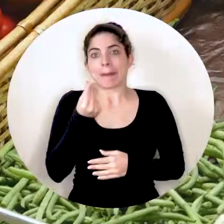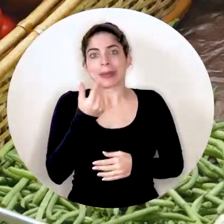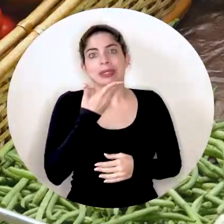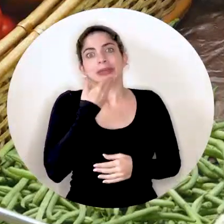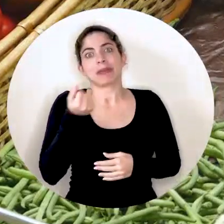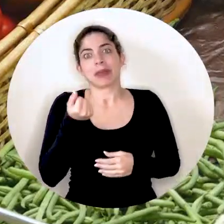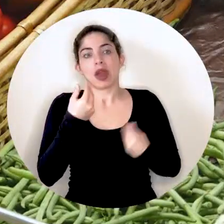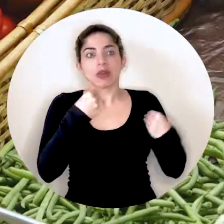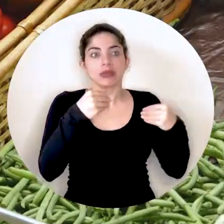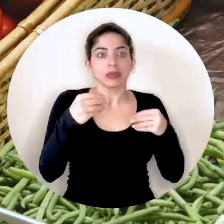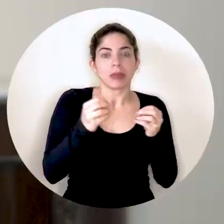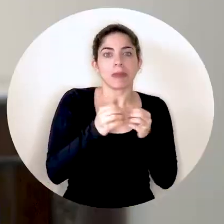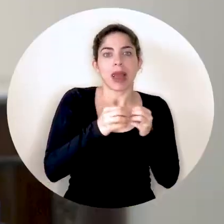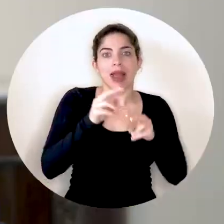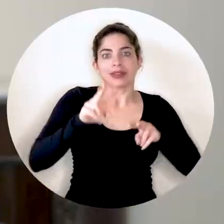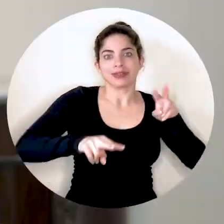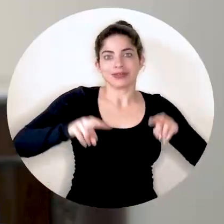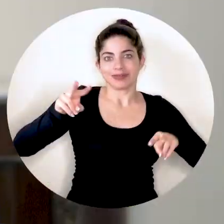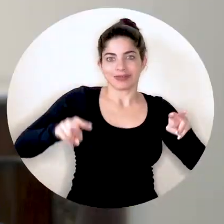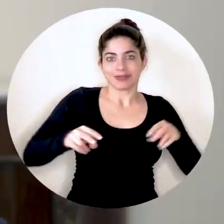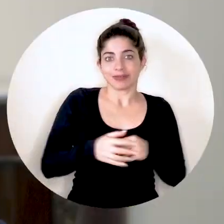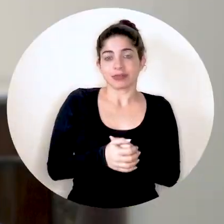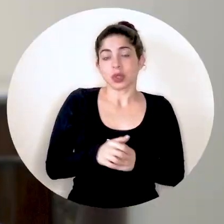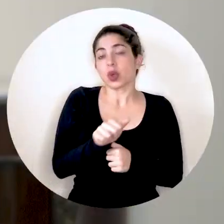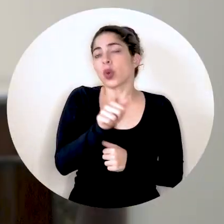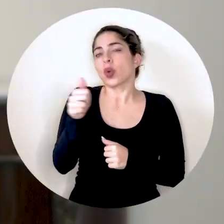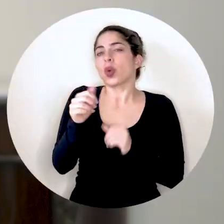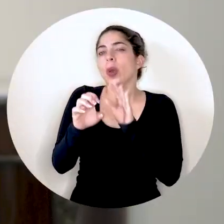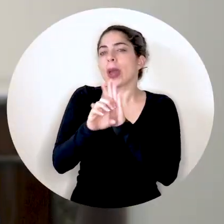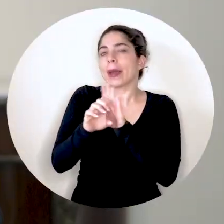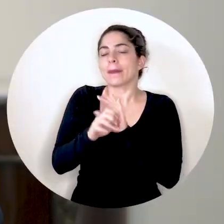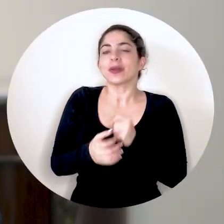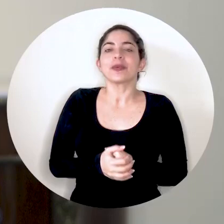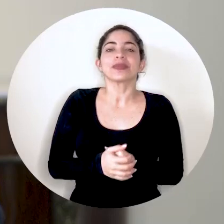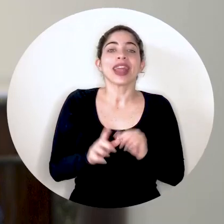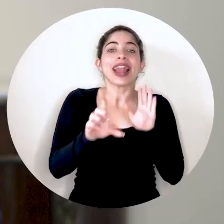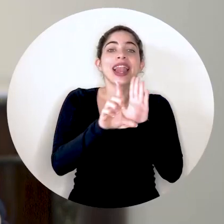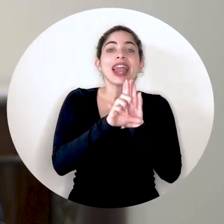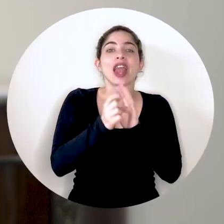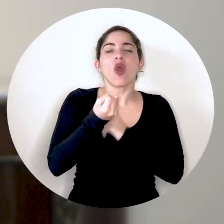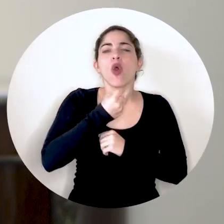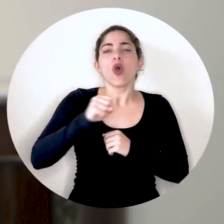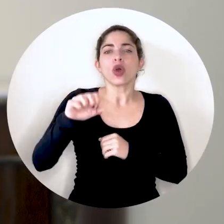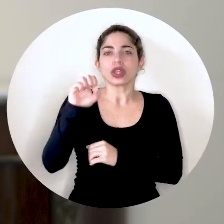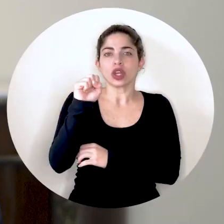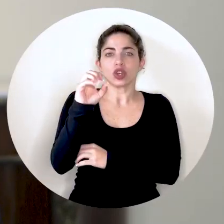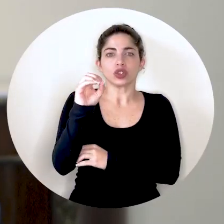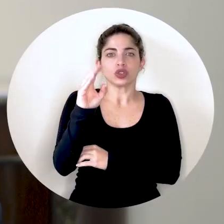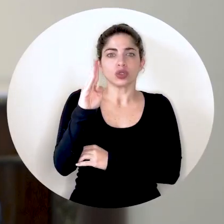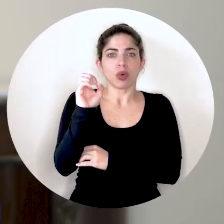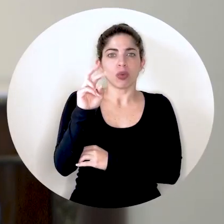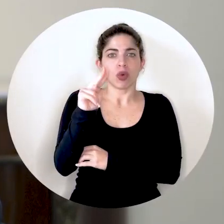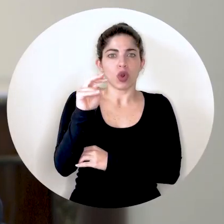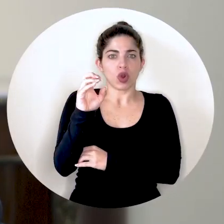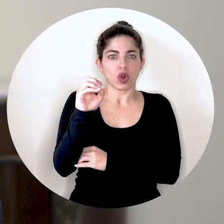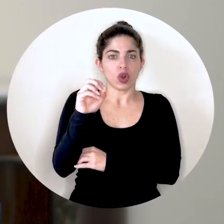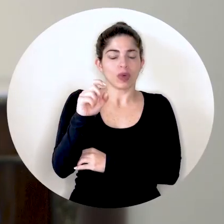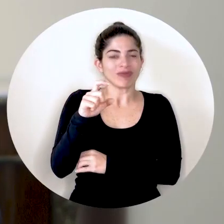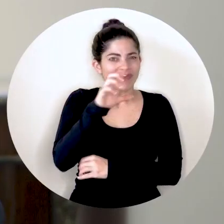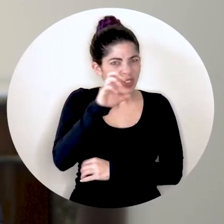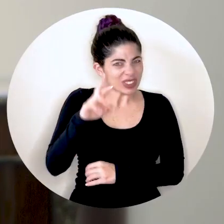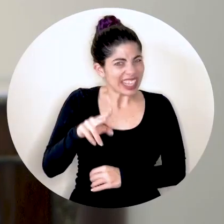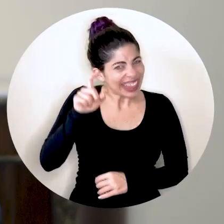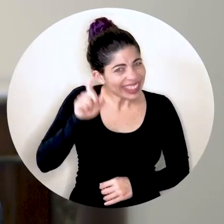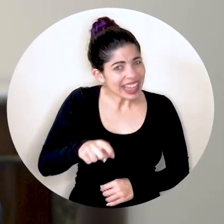precios y más oferta. Y por último, otro ejemplo, la ley contra el soborno. Necesitamos asegurarnos